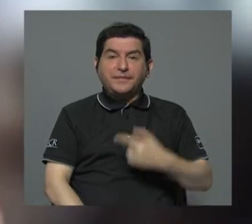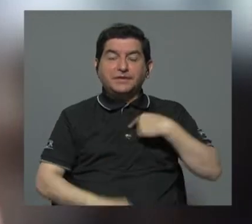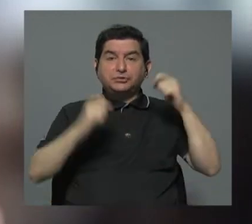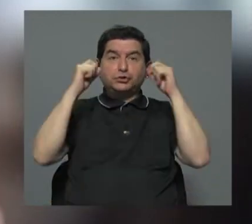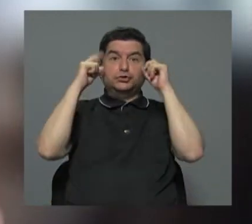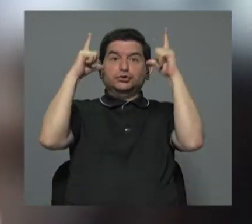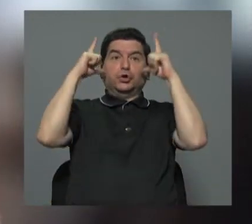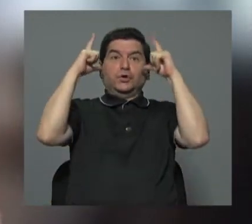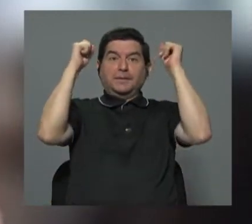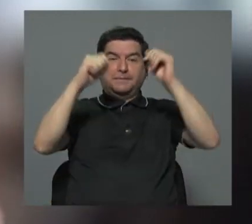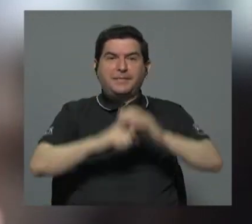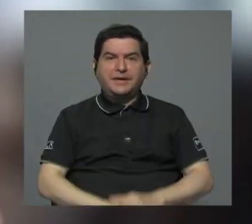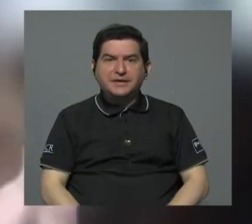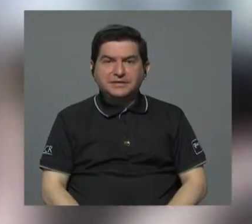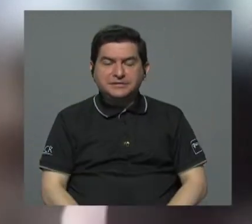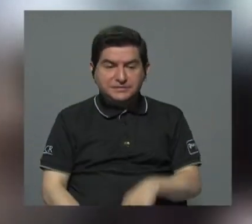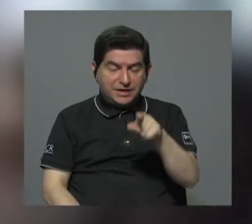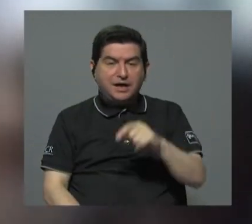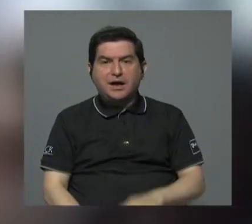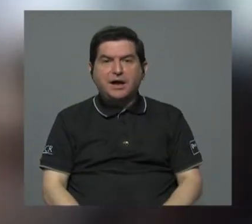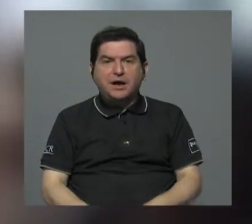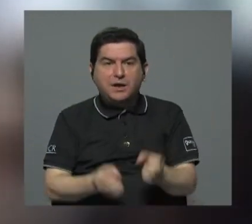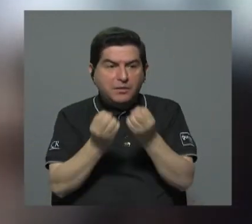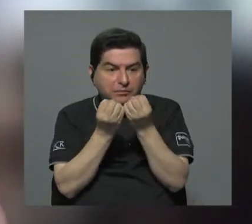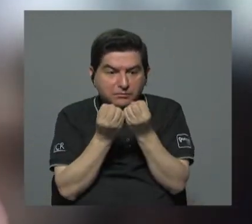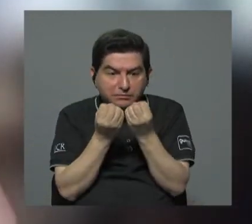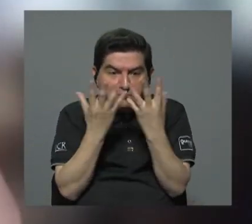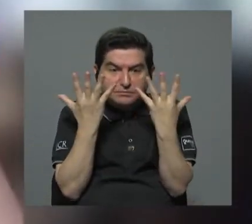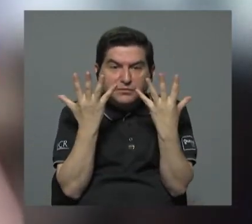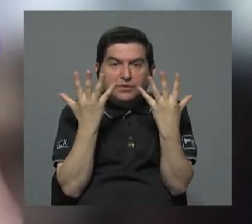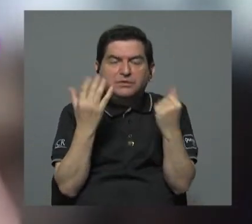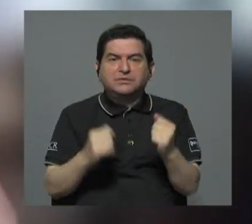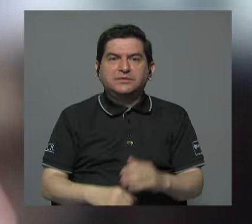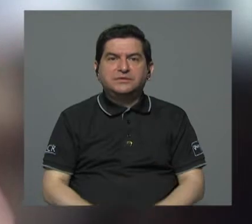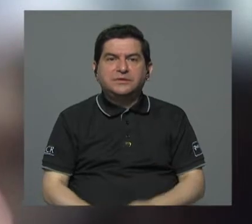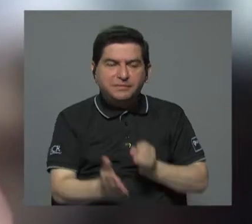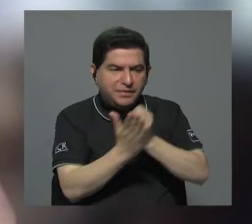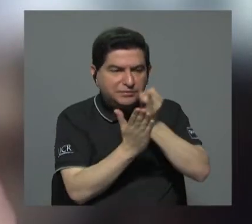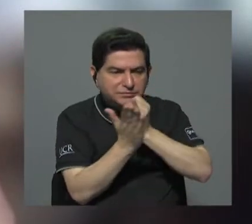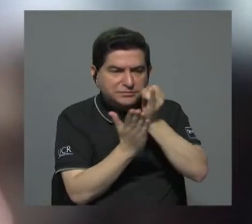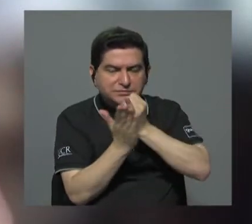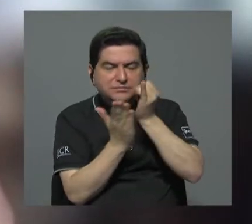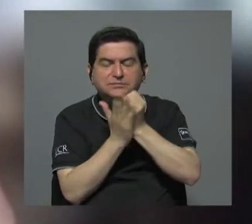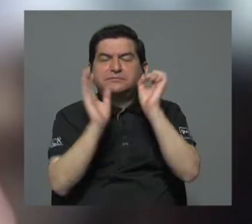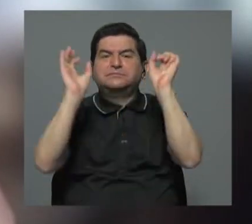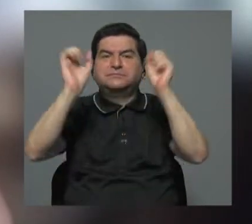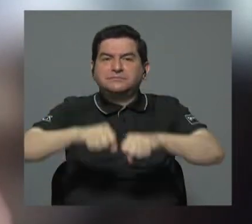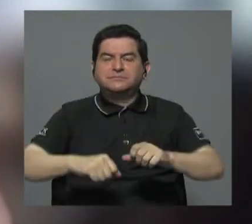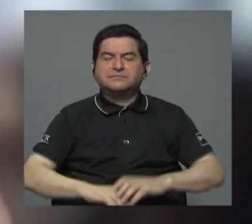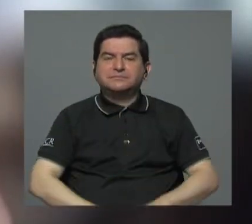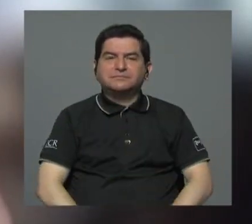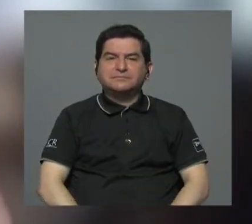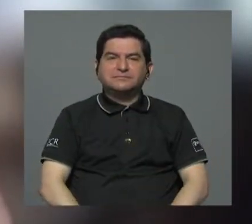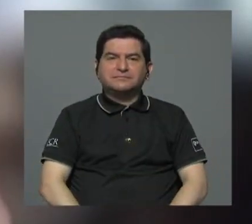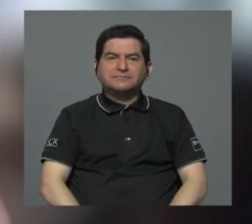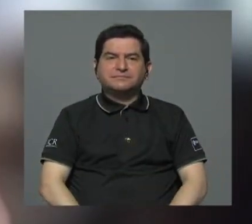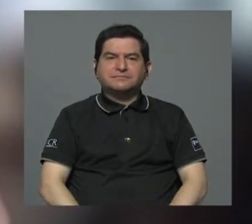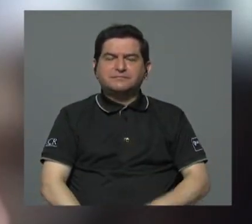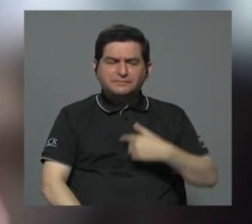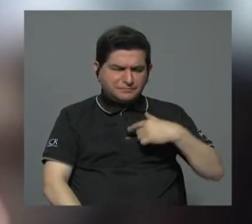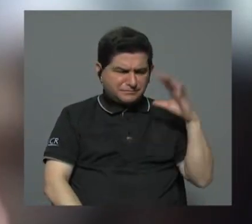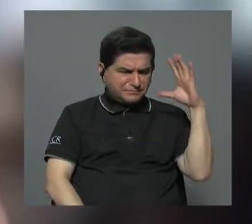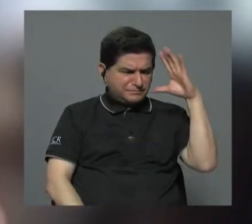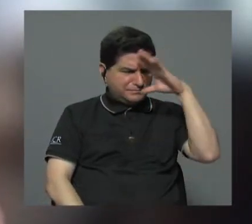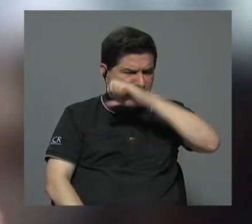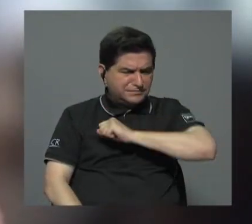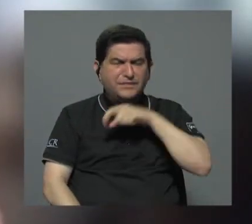sorpresa se abrió un abanico enorme para mi investigación, y me doy